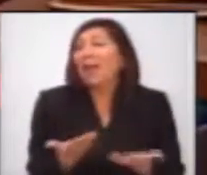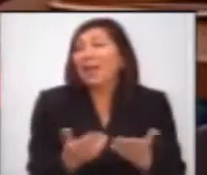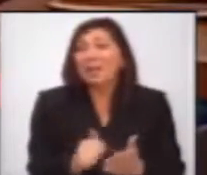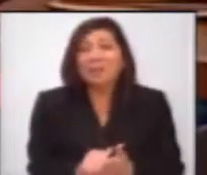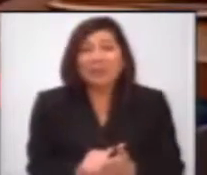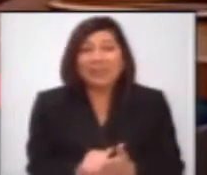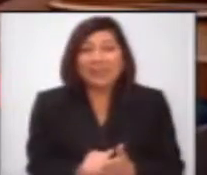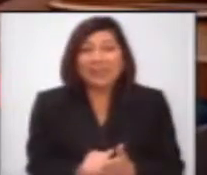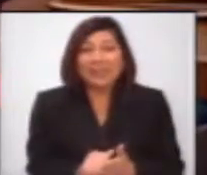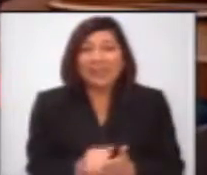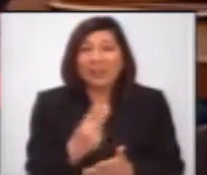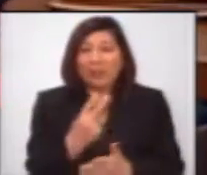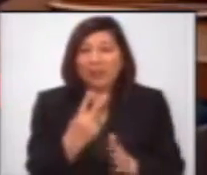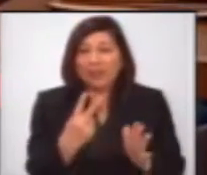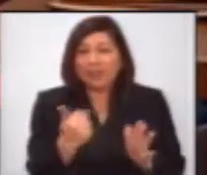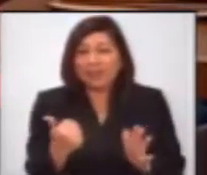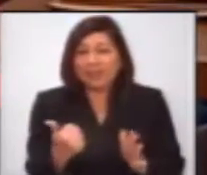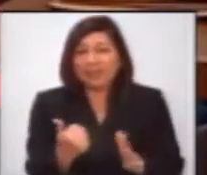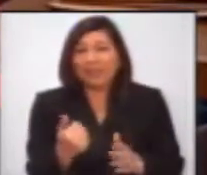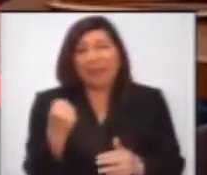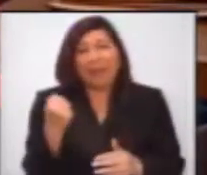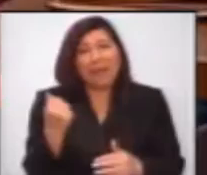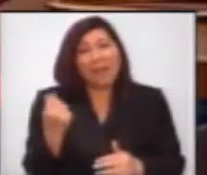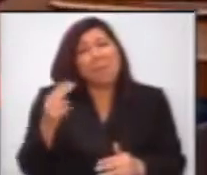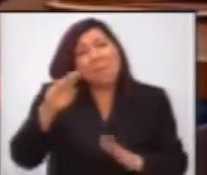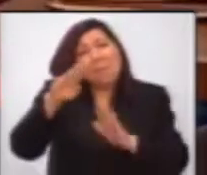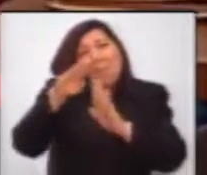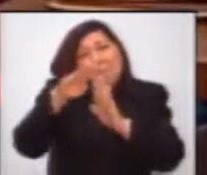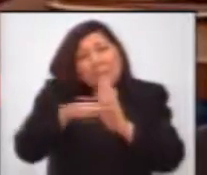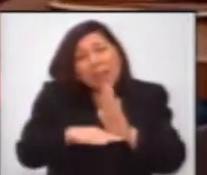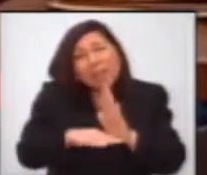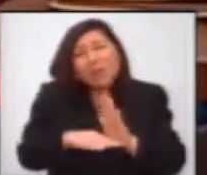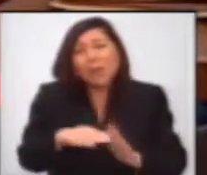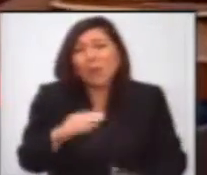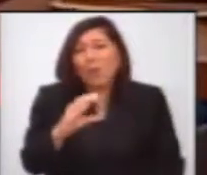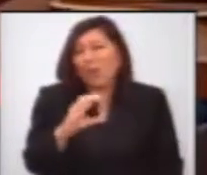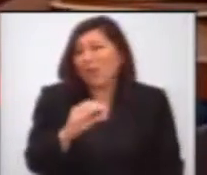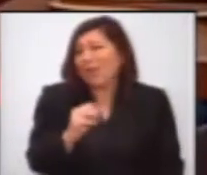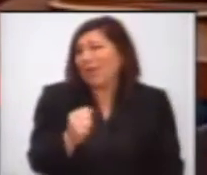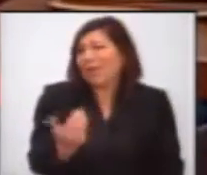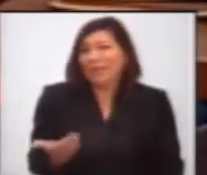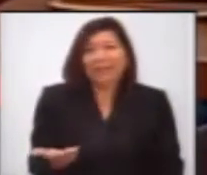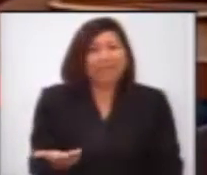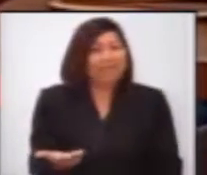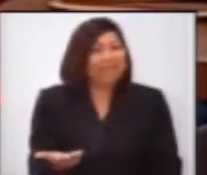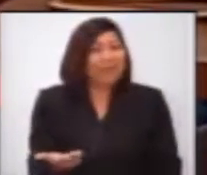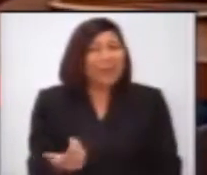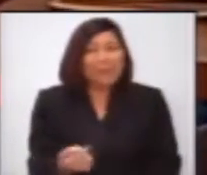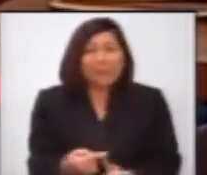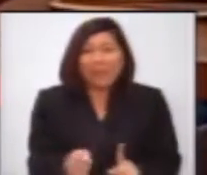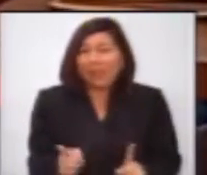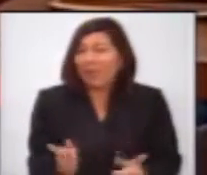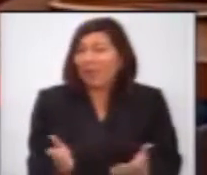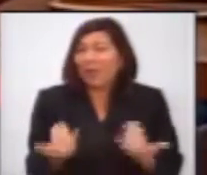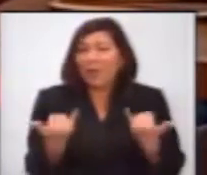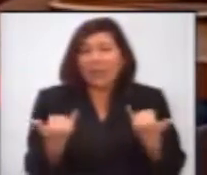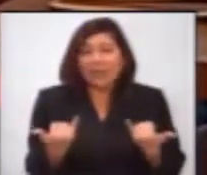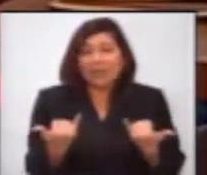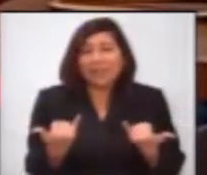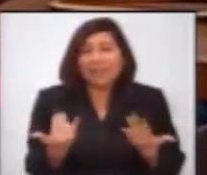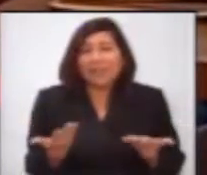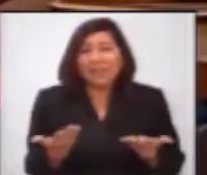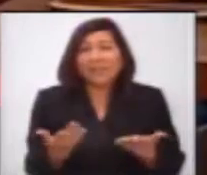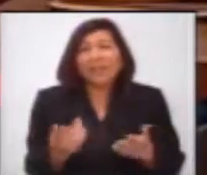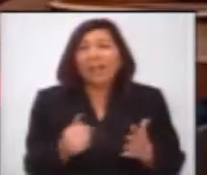veces el de la 276 gana mucho menos que un CAS, o al revés. Pero esos asuntos, señor,